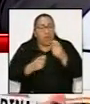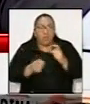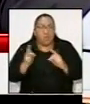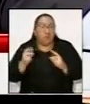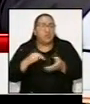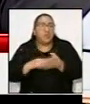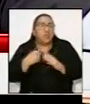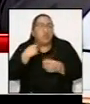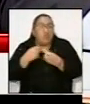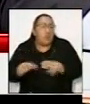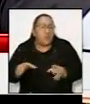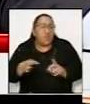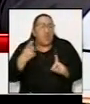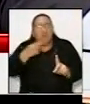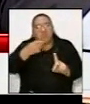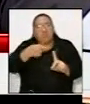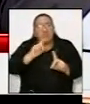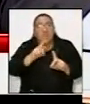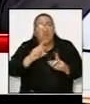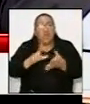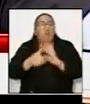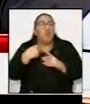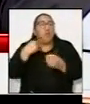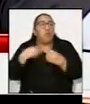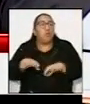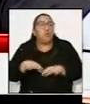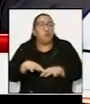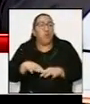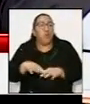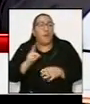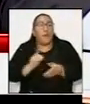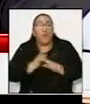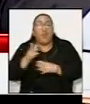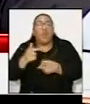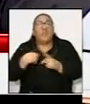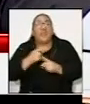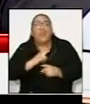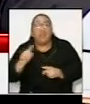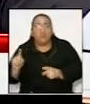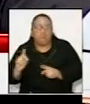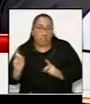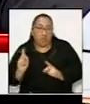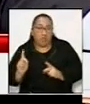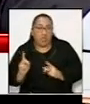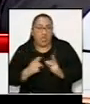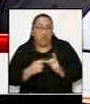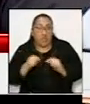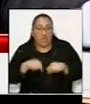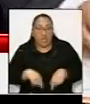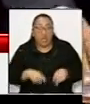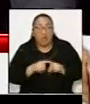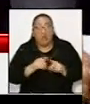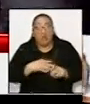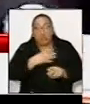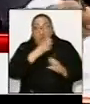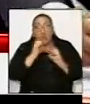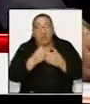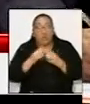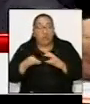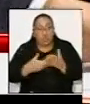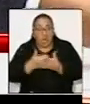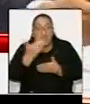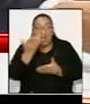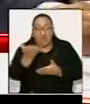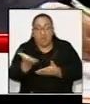razón como digo de calificar acá como y acá también presidenta no sé si el congreso ha hecho llegar